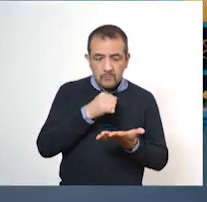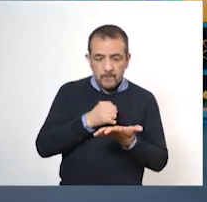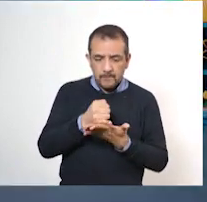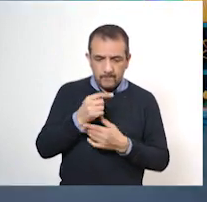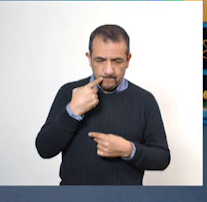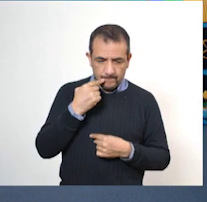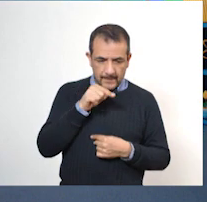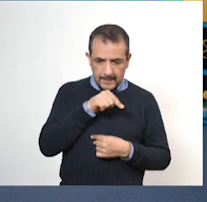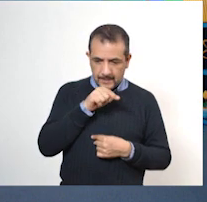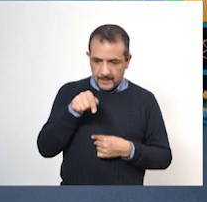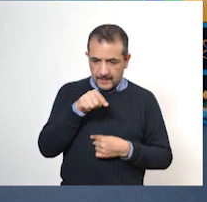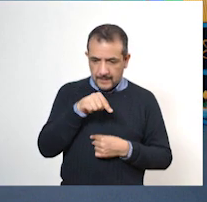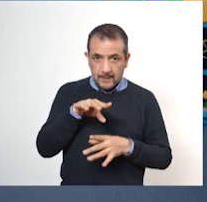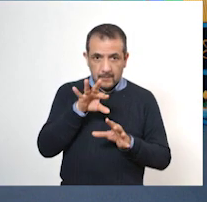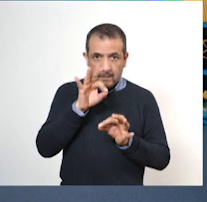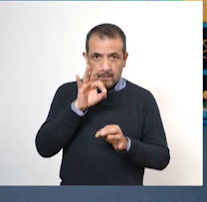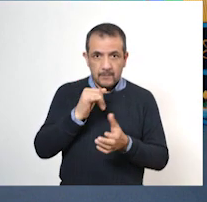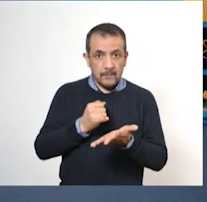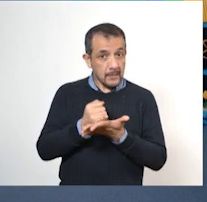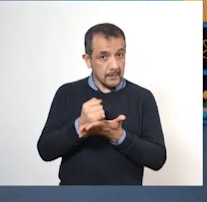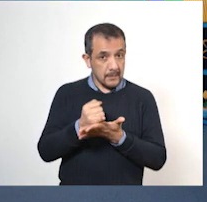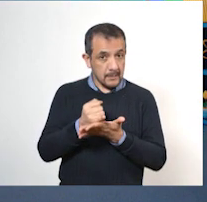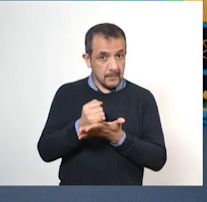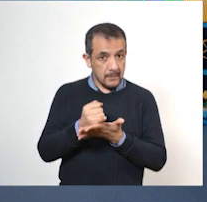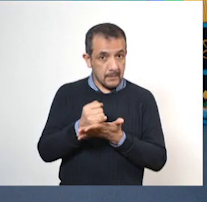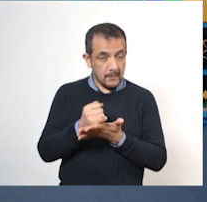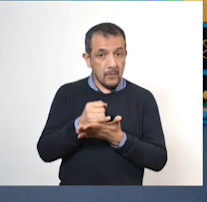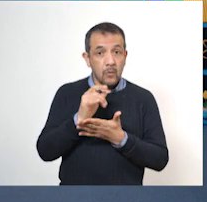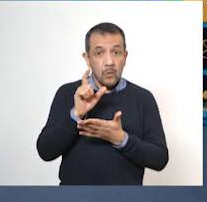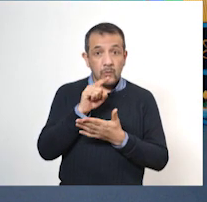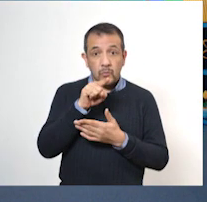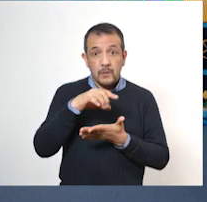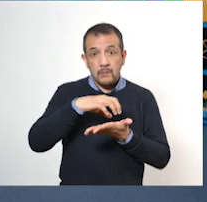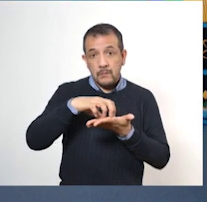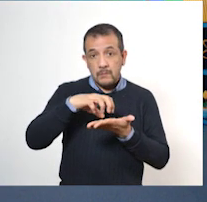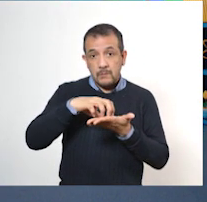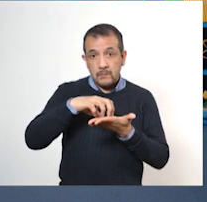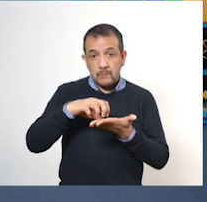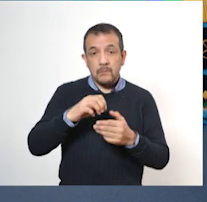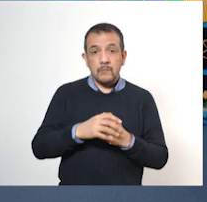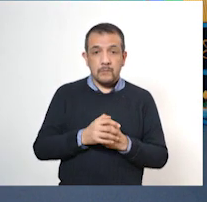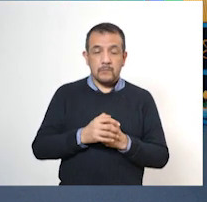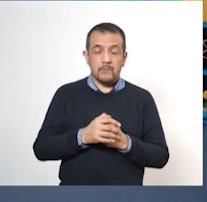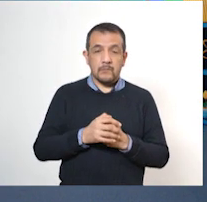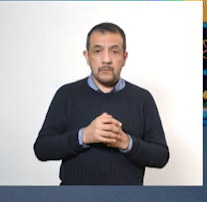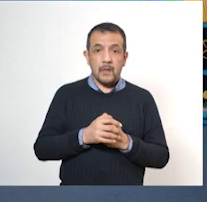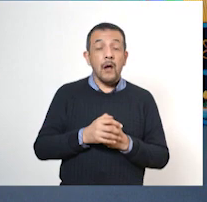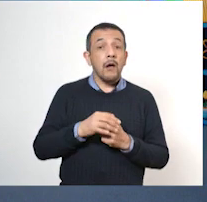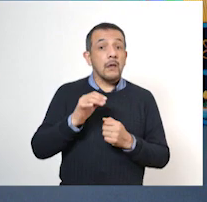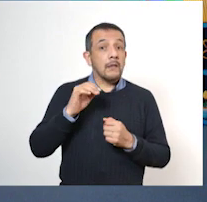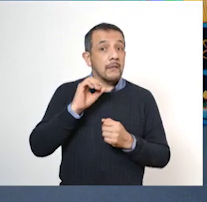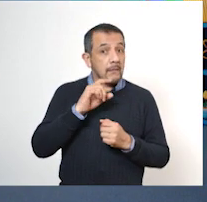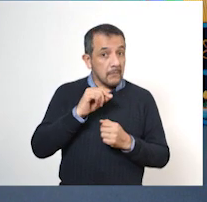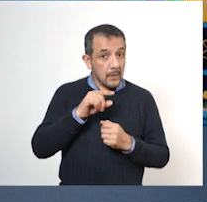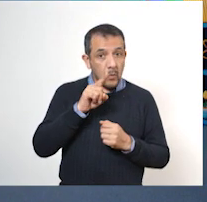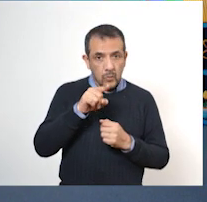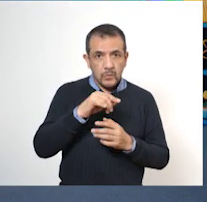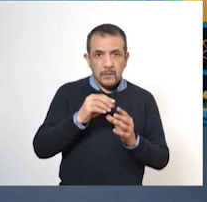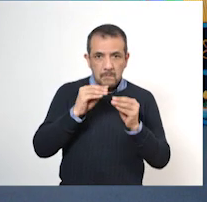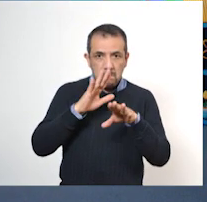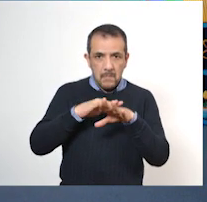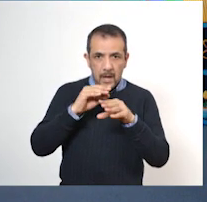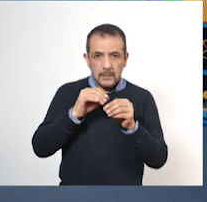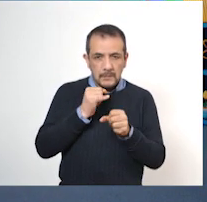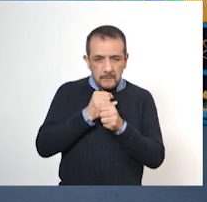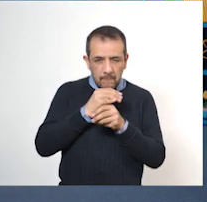permitirá tomar las mejores decisiones cuando estén por adquirir un producto. Y para ampliar